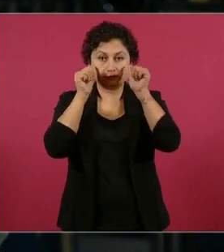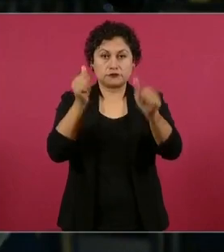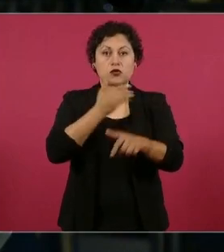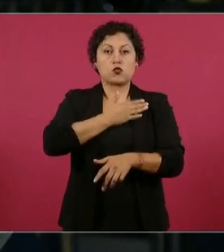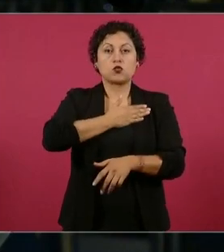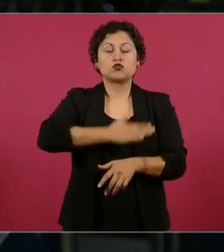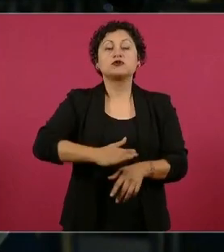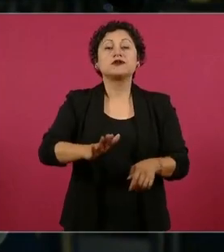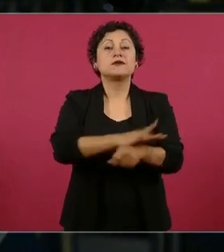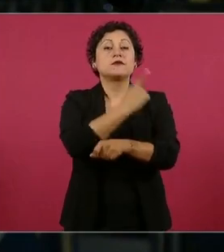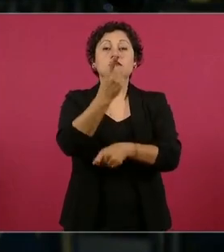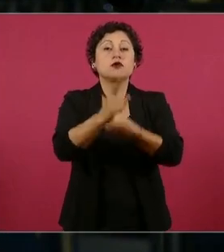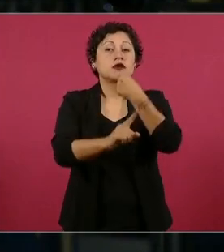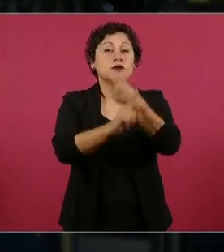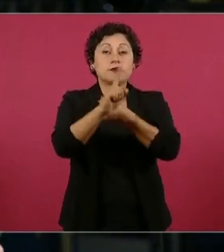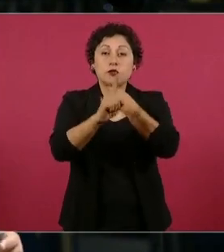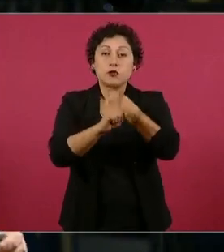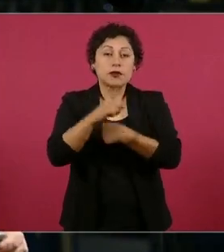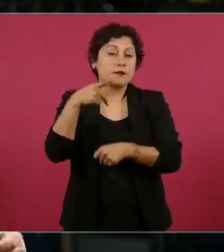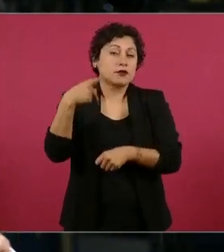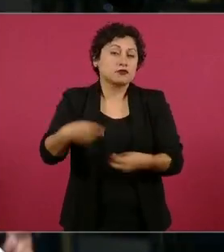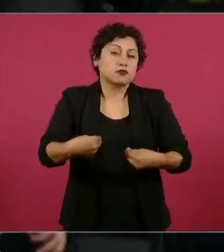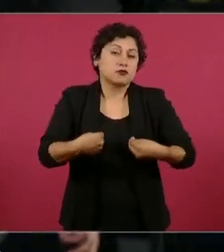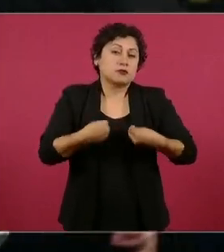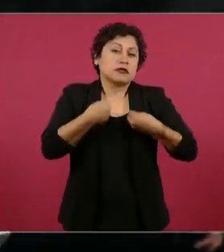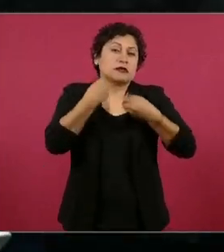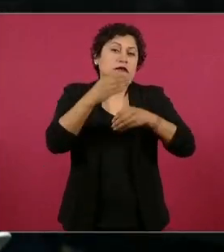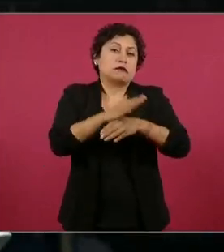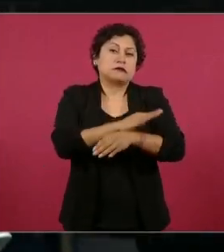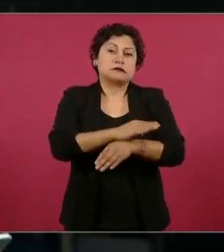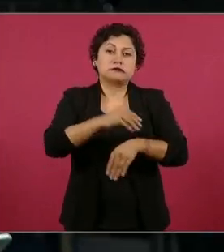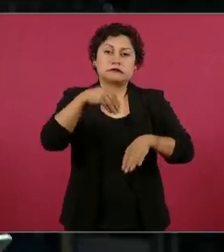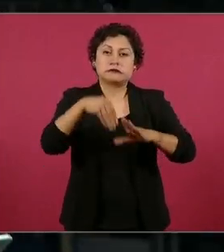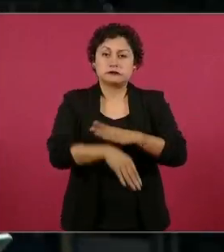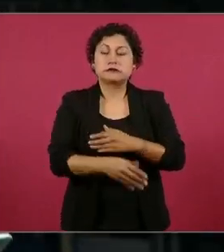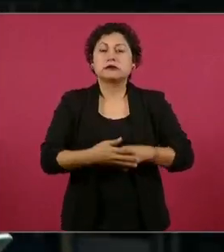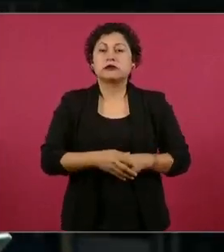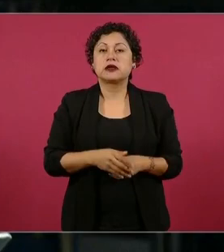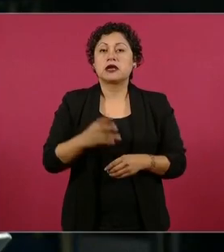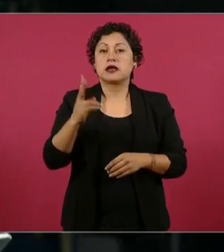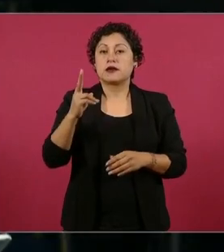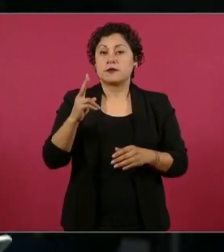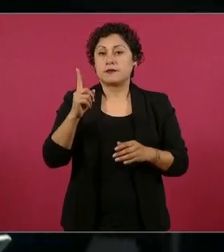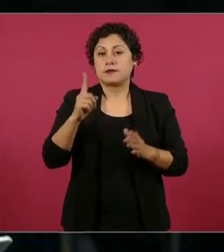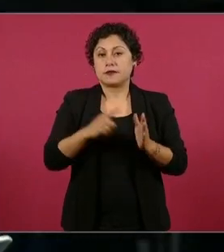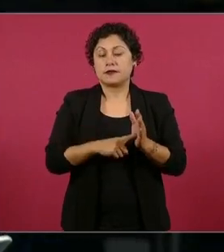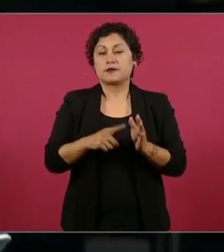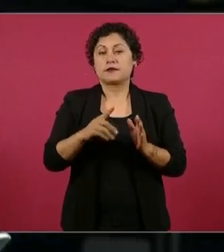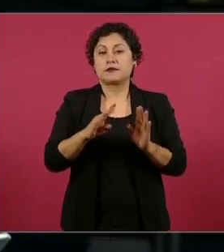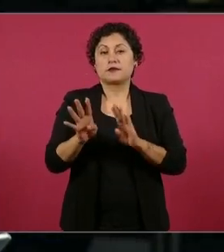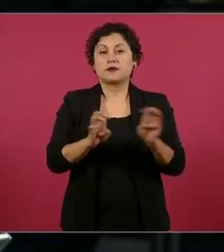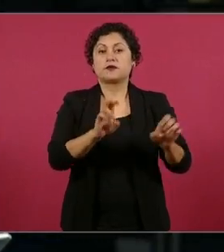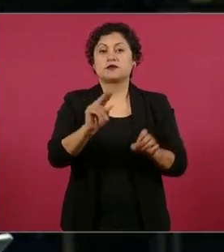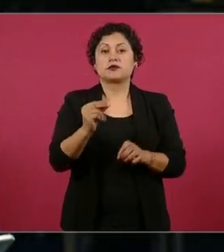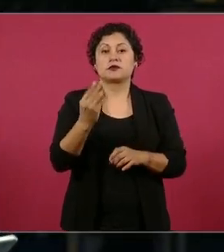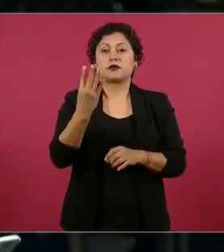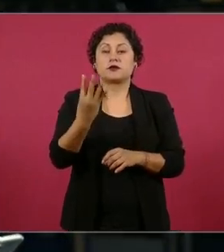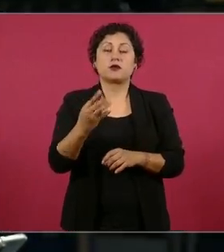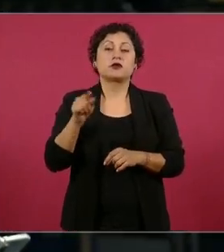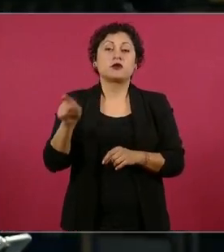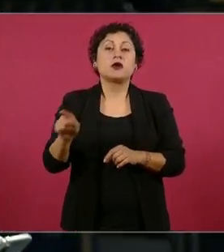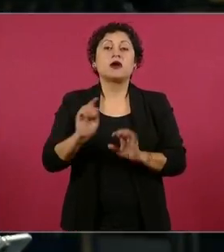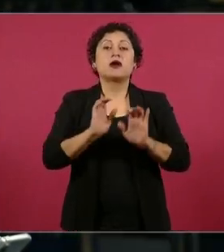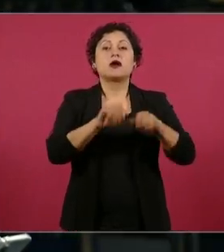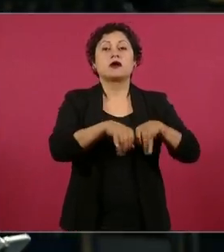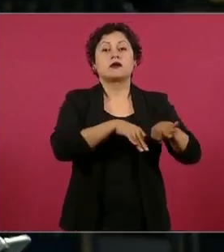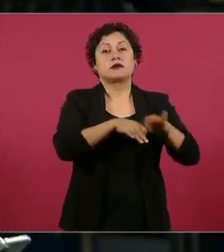que ha afectado gravemente su vida y bienestar. En 1984, el doctor Martínez Aldana ingresó al Instituto de Seguridad Social al